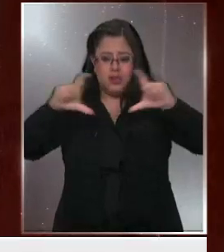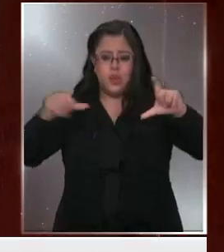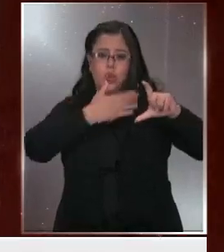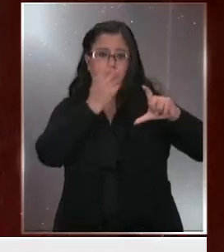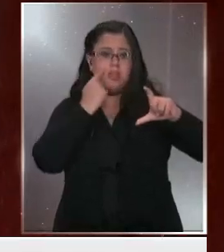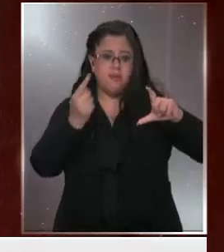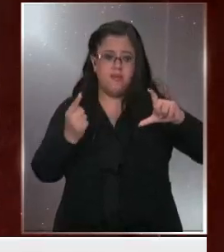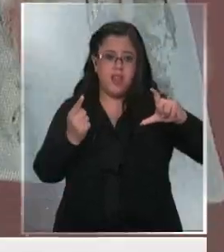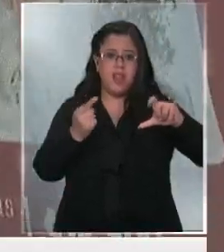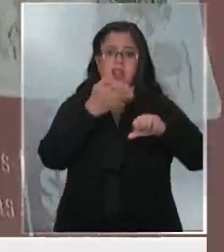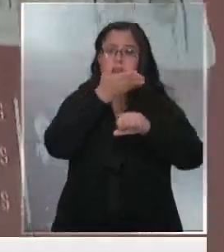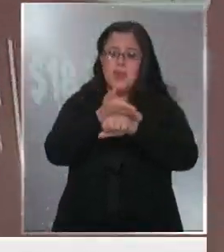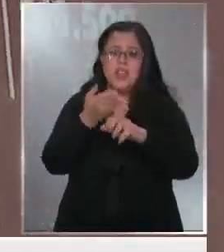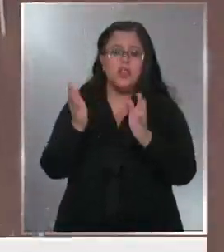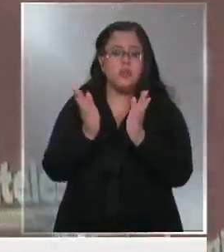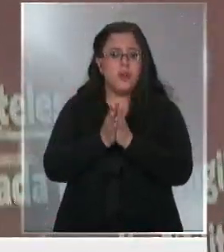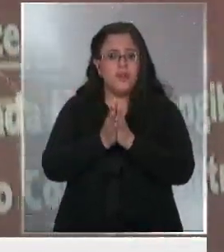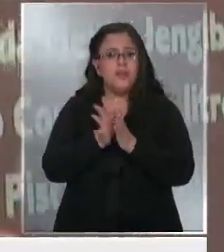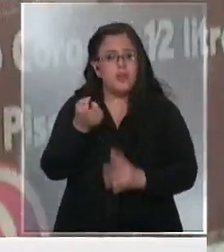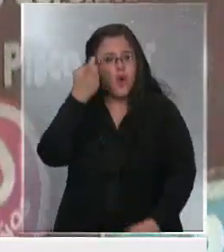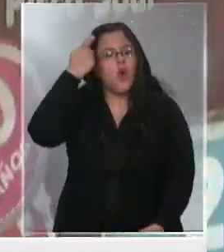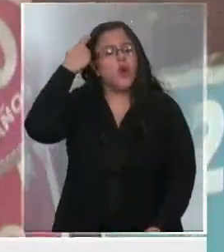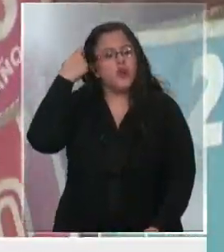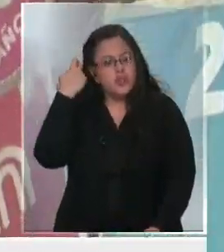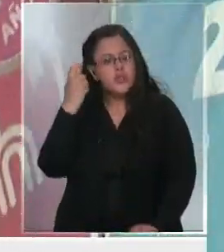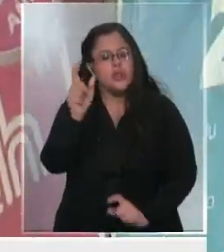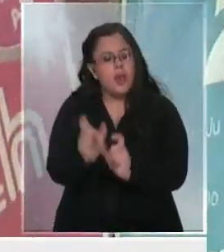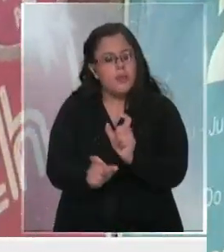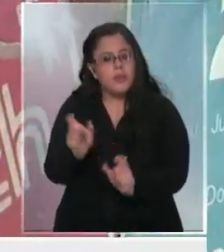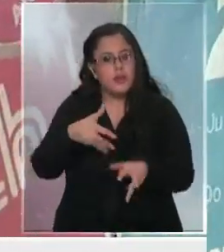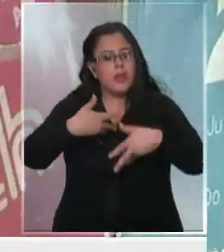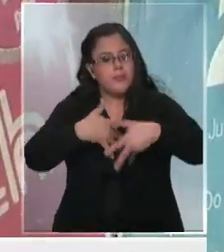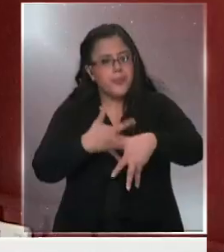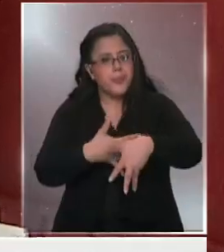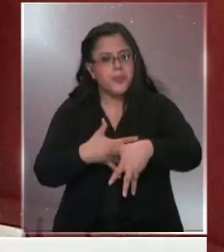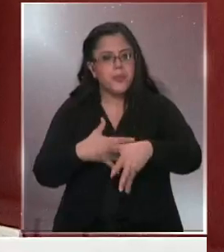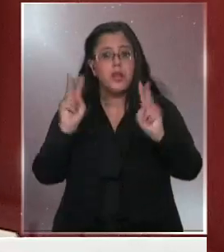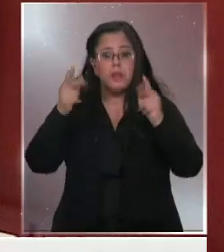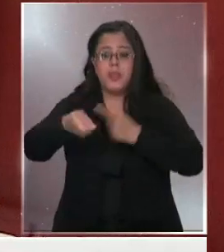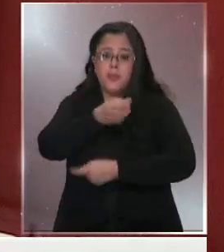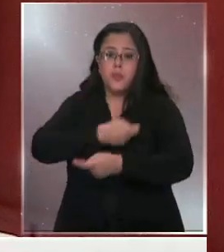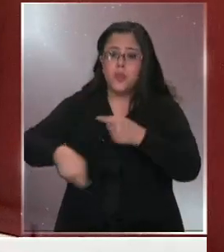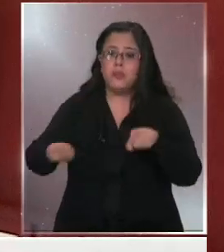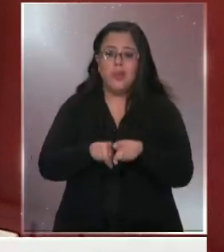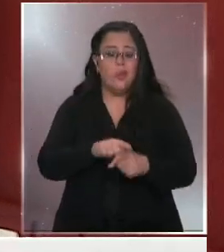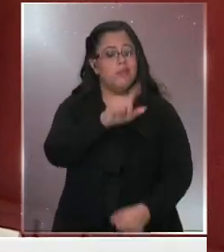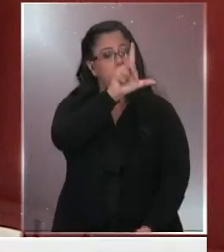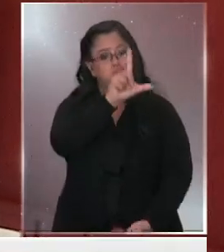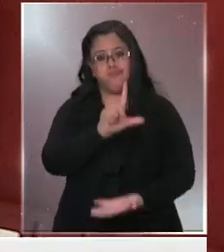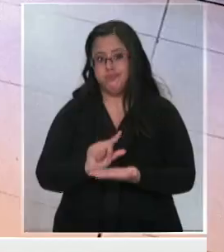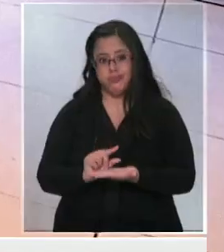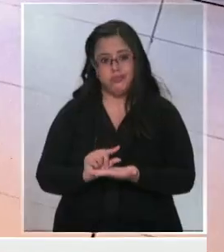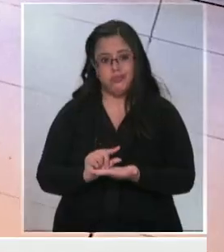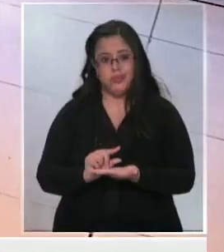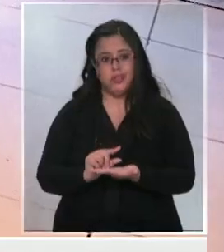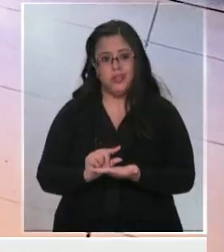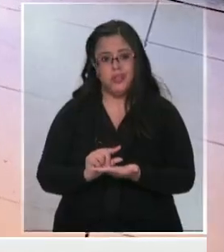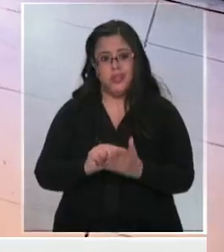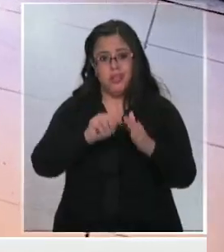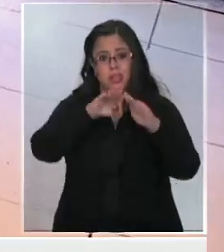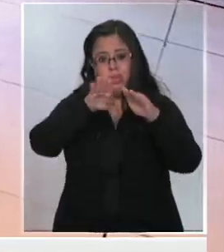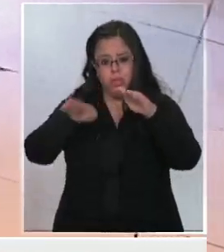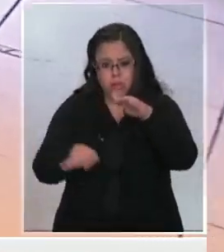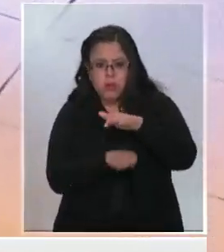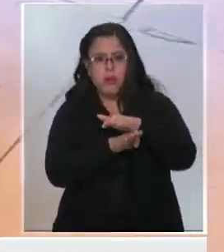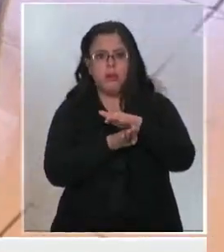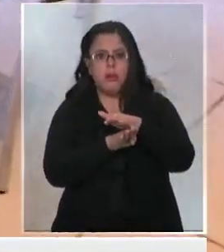vitrinas apelando al criterio de los manifestantes. En ventas, eso sí, la cosa va de mal en peor. Están por debajo de la